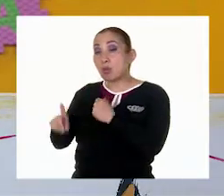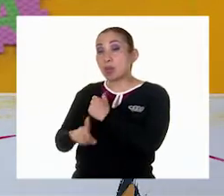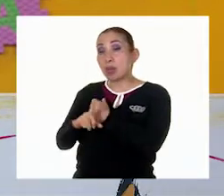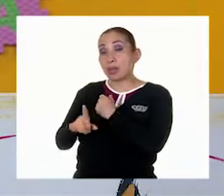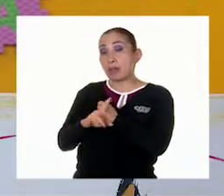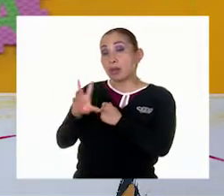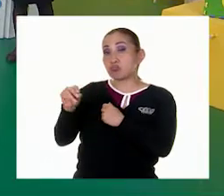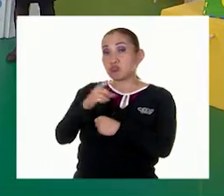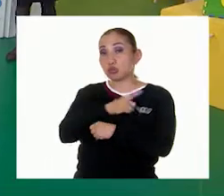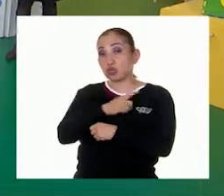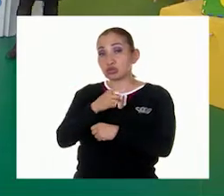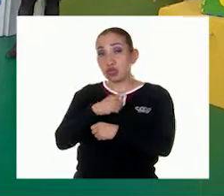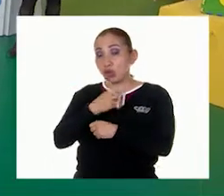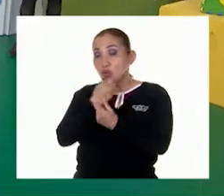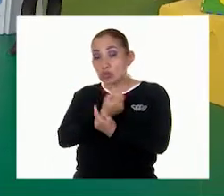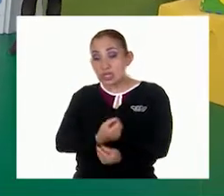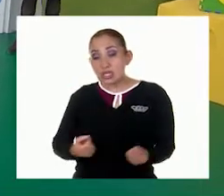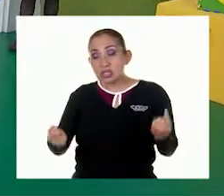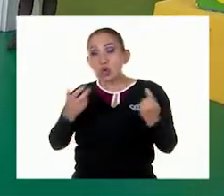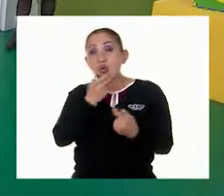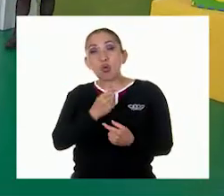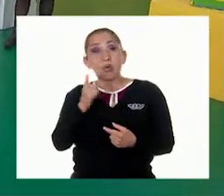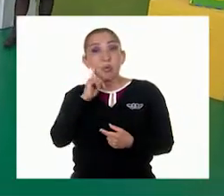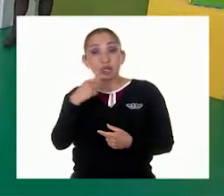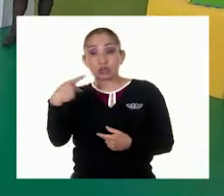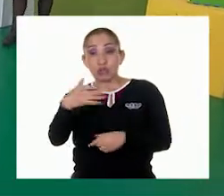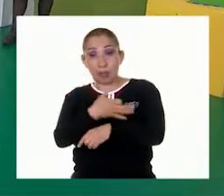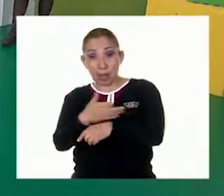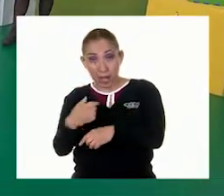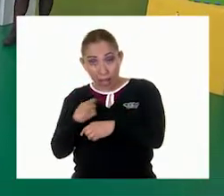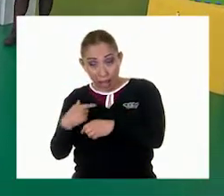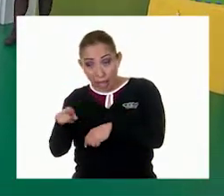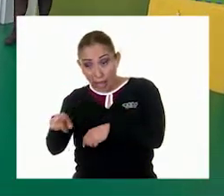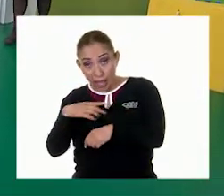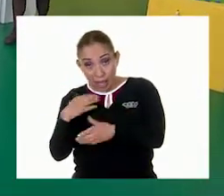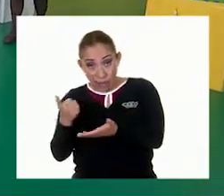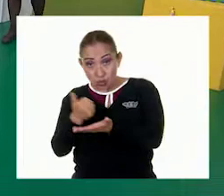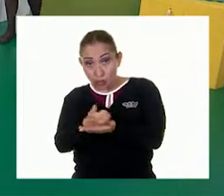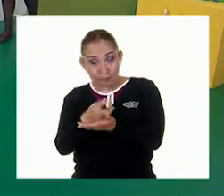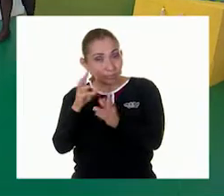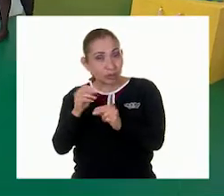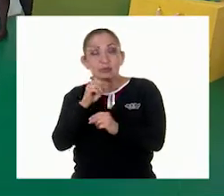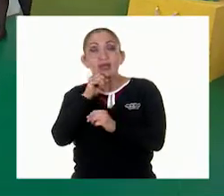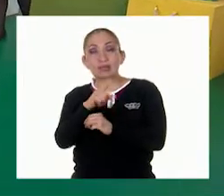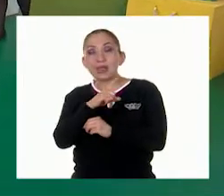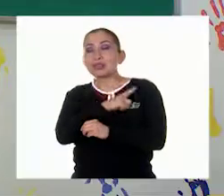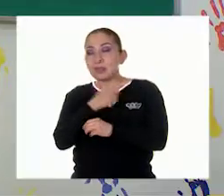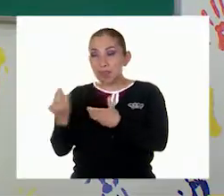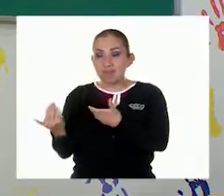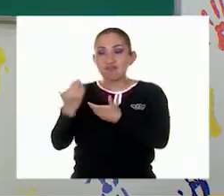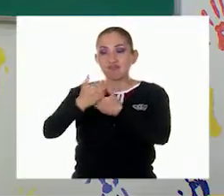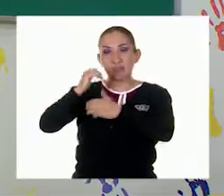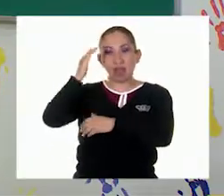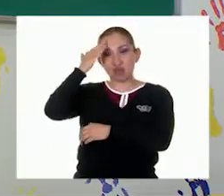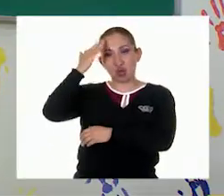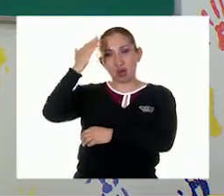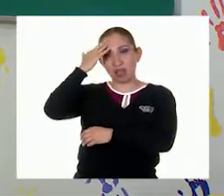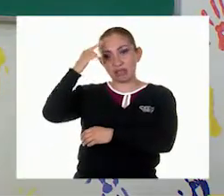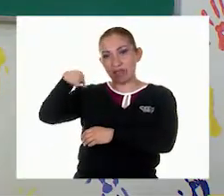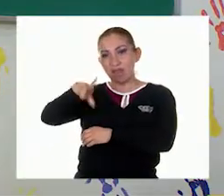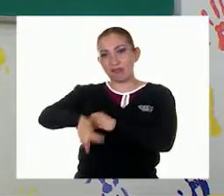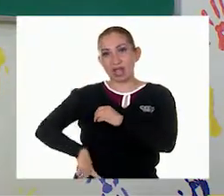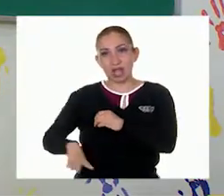solo están involucradas las niñas, los niños y sus familias, sino también que además deben involucrarse las autoridades